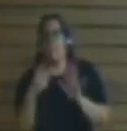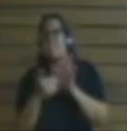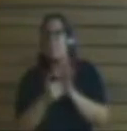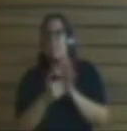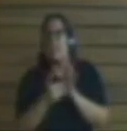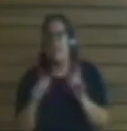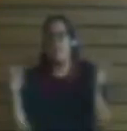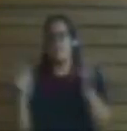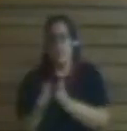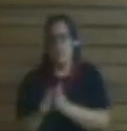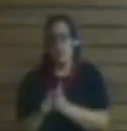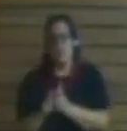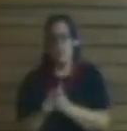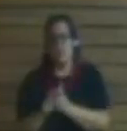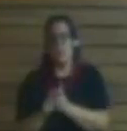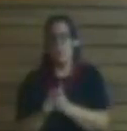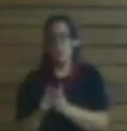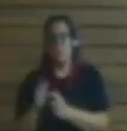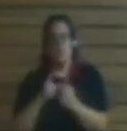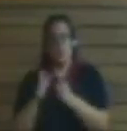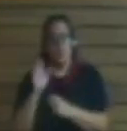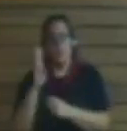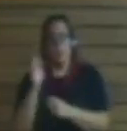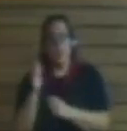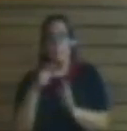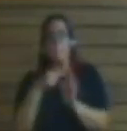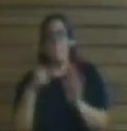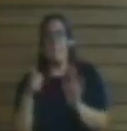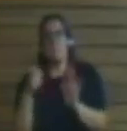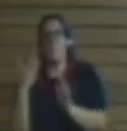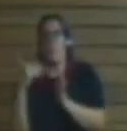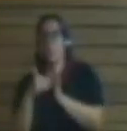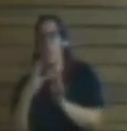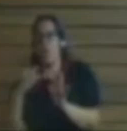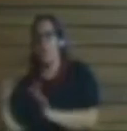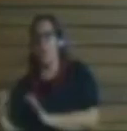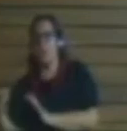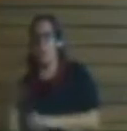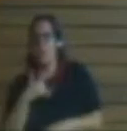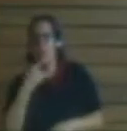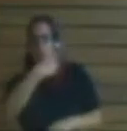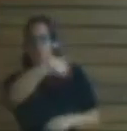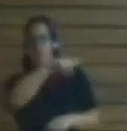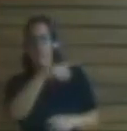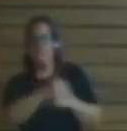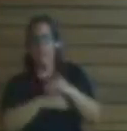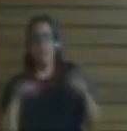17.000 menos 17.000, según la EPA, en menos 5.800, es decir, estamos reduciendo el paro, sí,